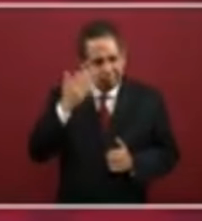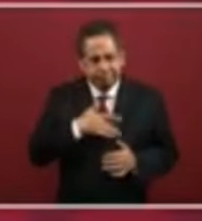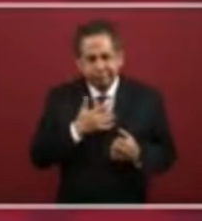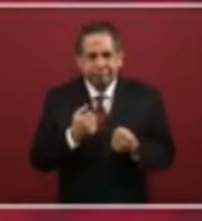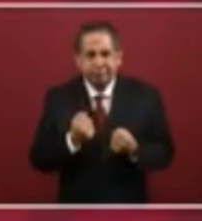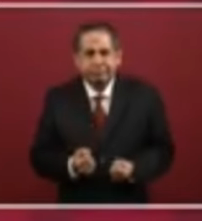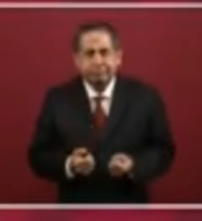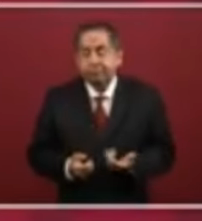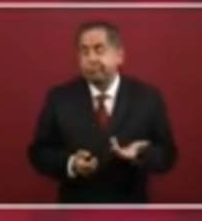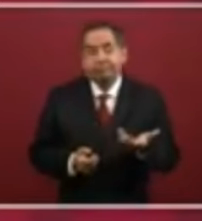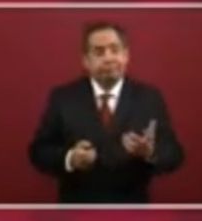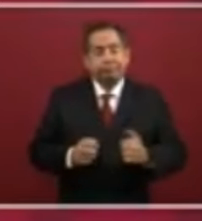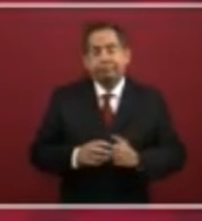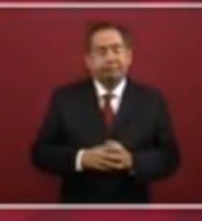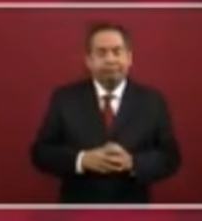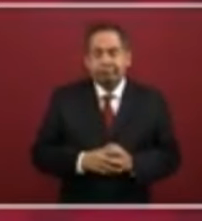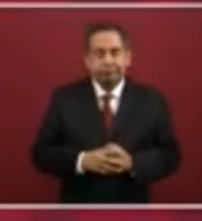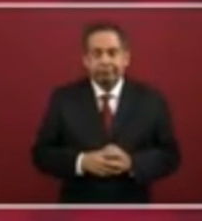seguridad.